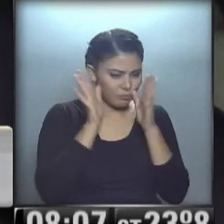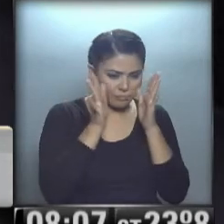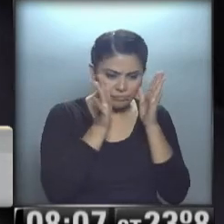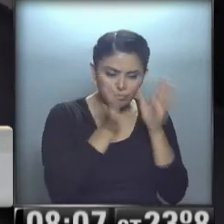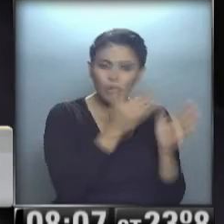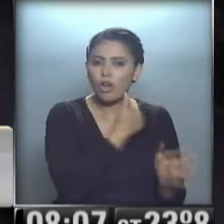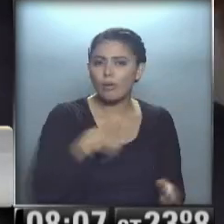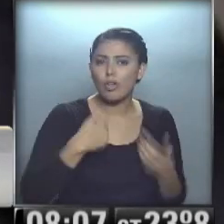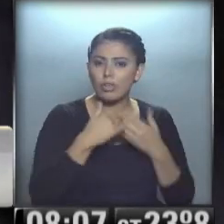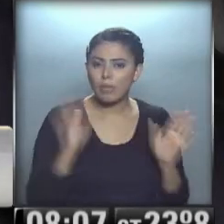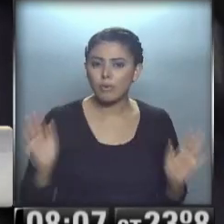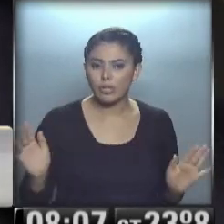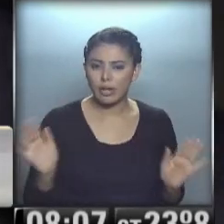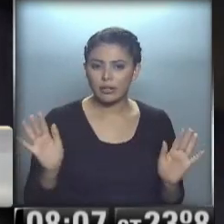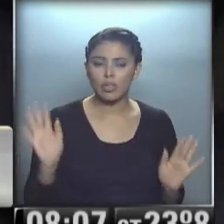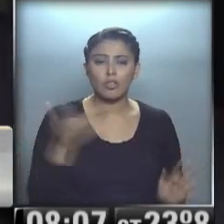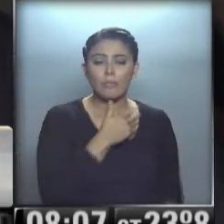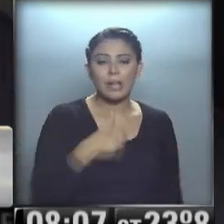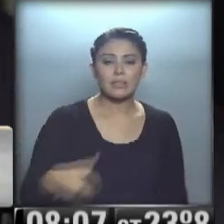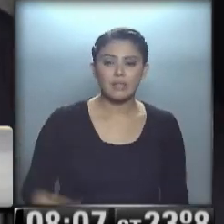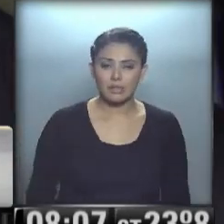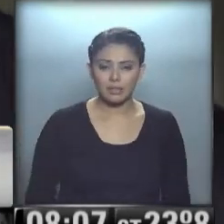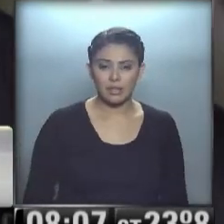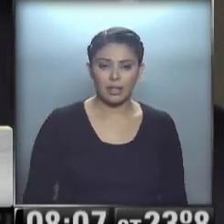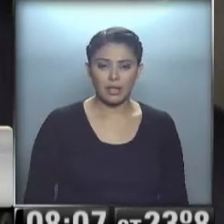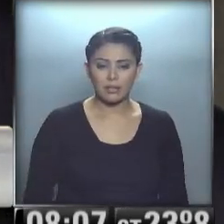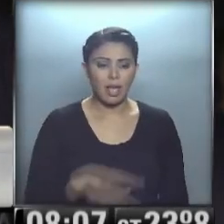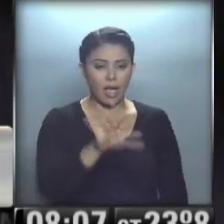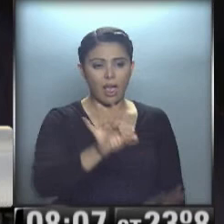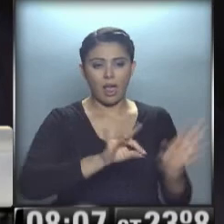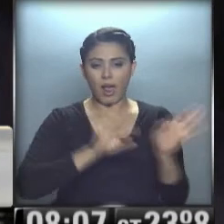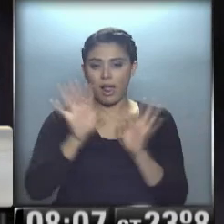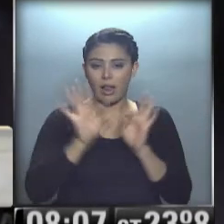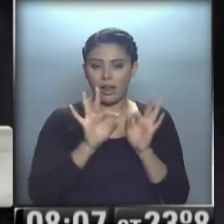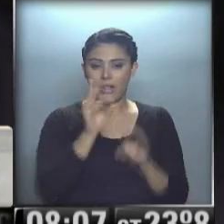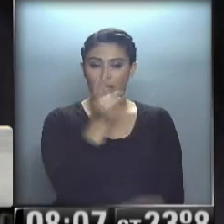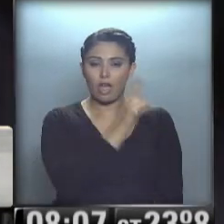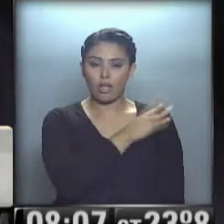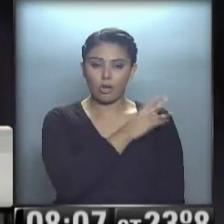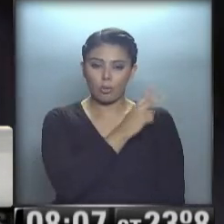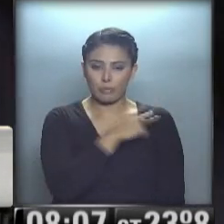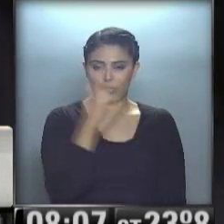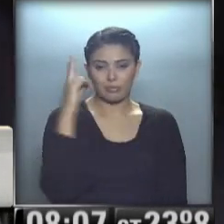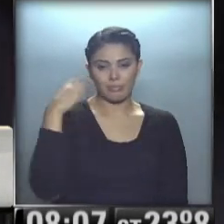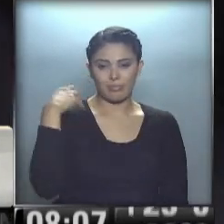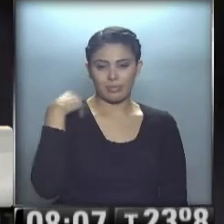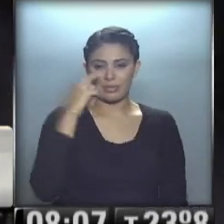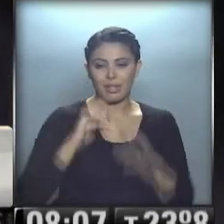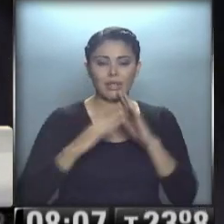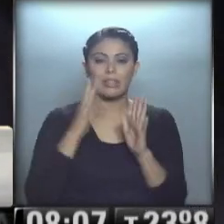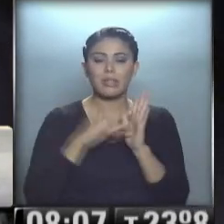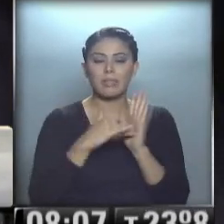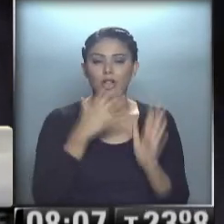gobiernos democráticos los presidentes han elegido siempre al comandante en jefe en función de la confianza